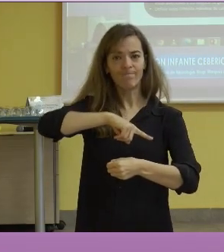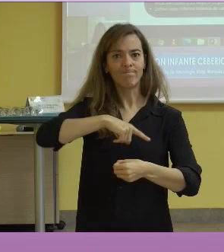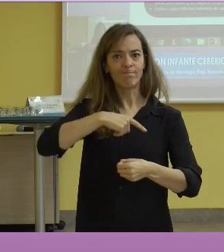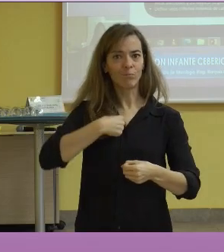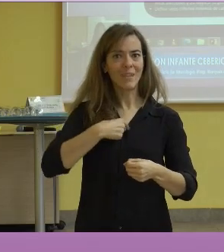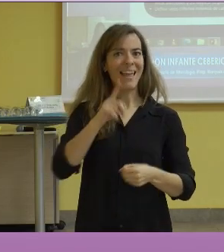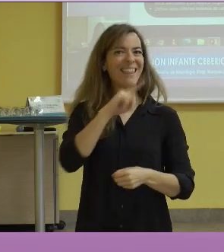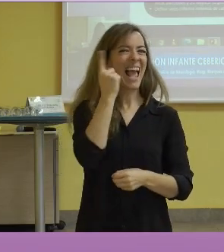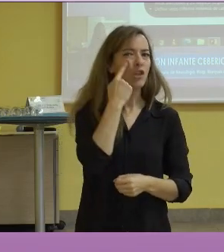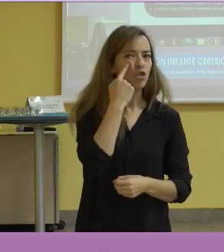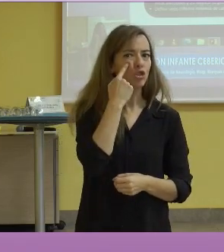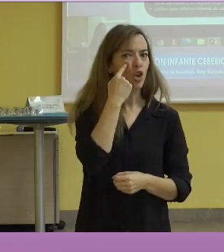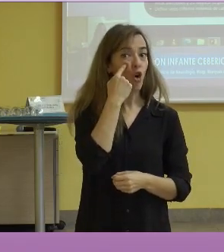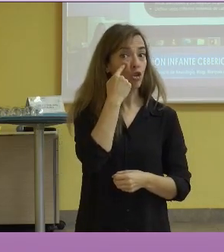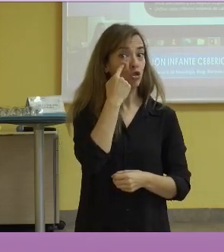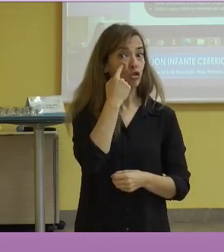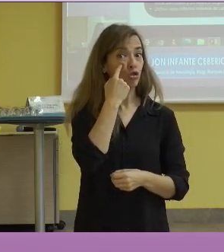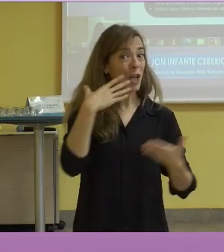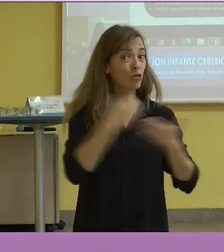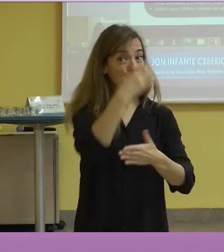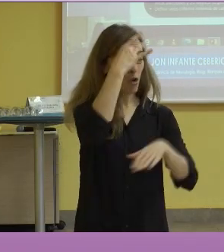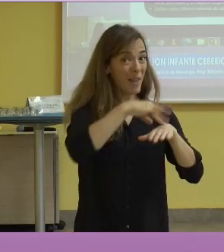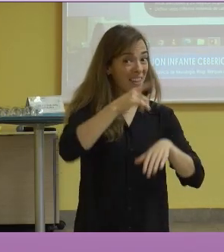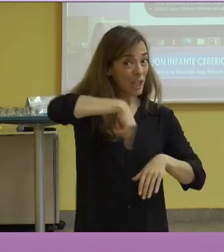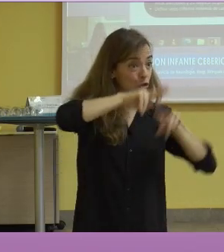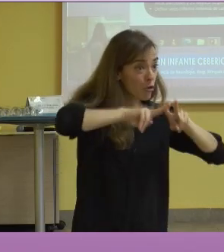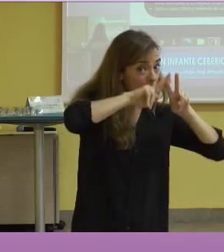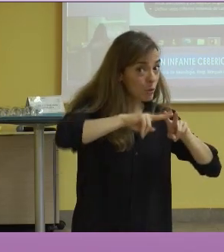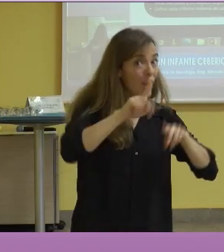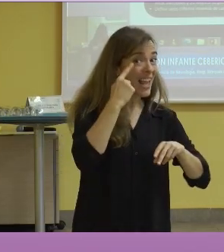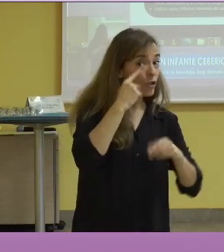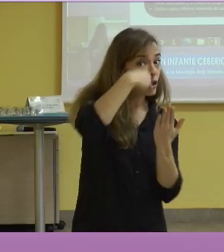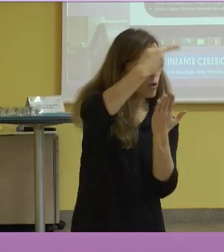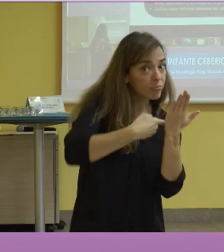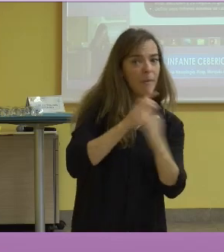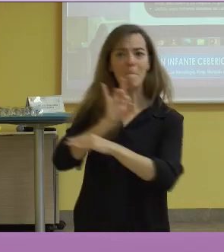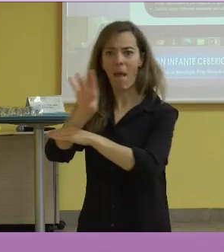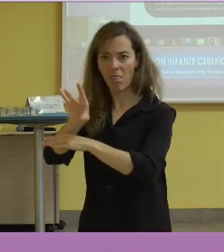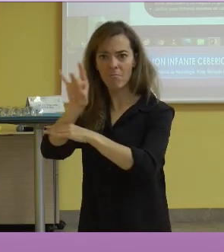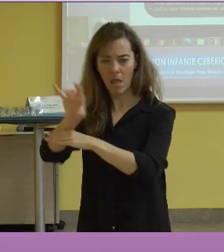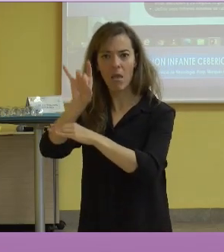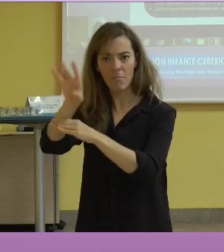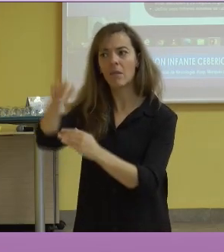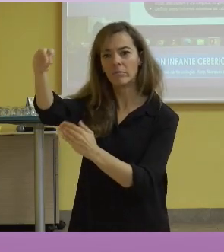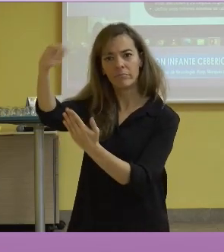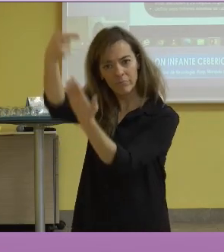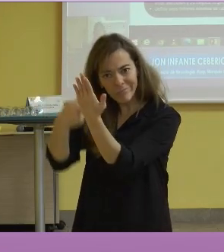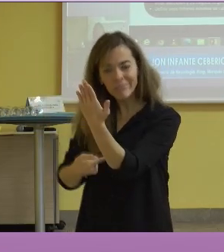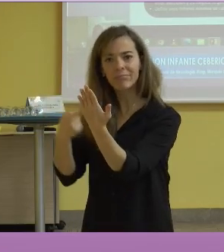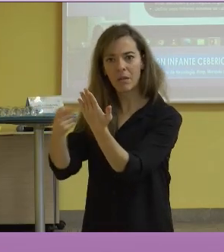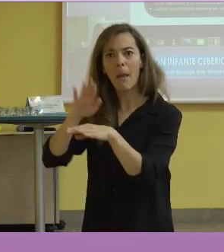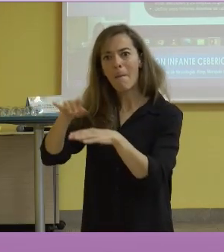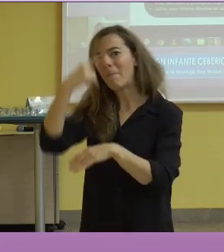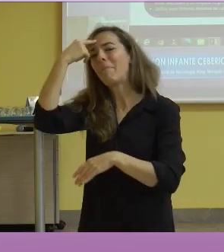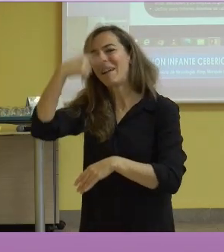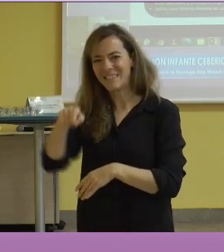¿no?, los diagnósticos de los pacientes que vemos. Entonces, bueno, pues de alguna manera se pretende también conocer, ¿no?, cuál es la prevalencia, ¿no?, de las ataxias